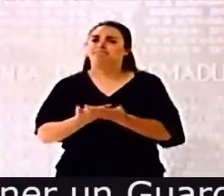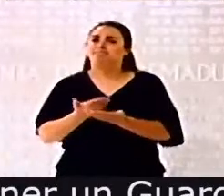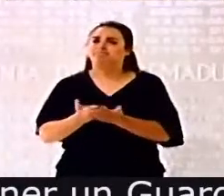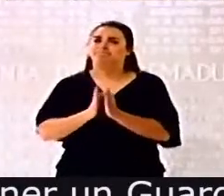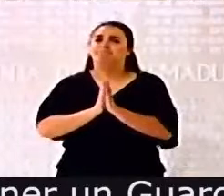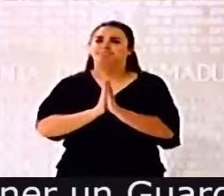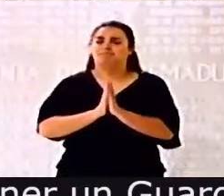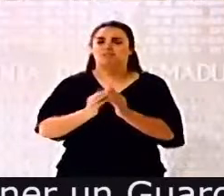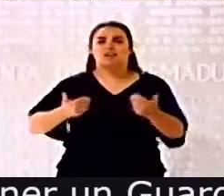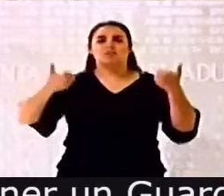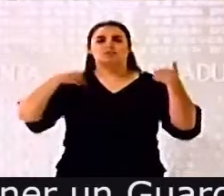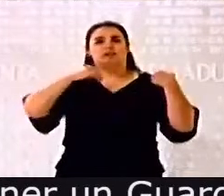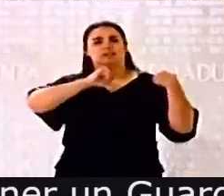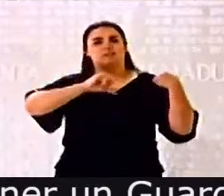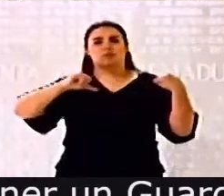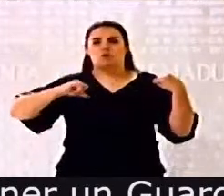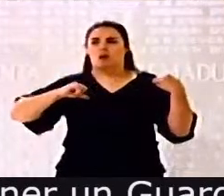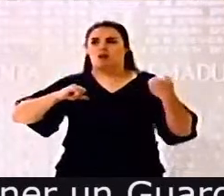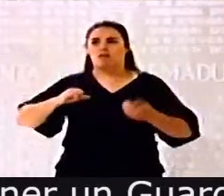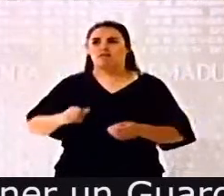a la responsabilidad individual.